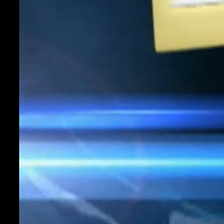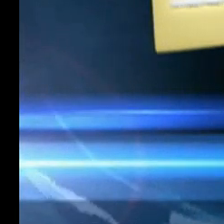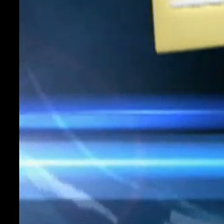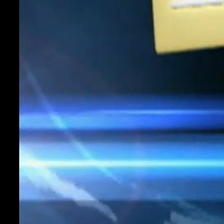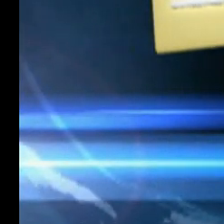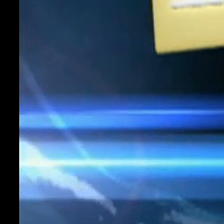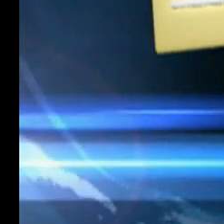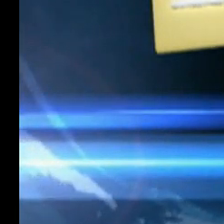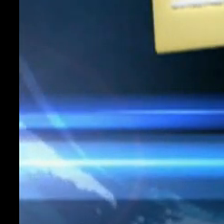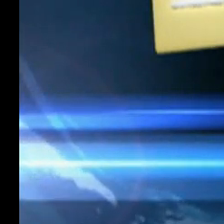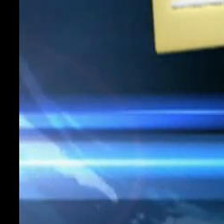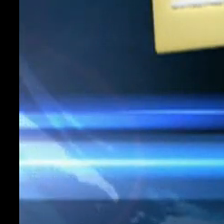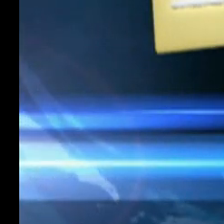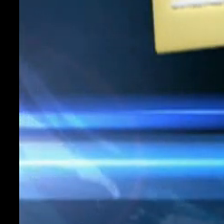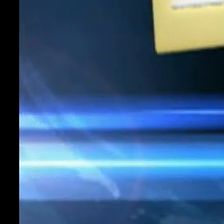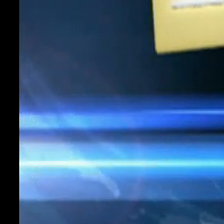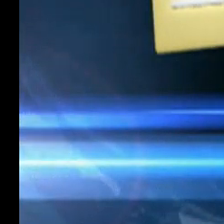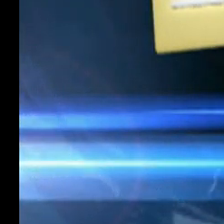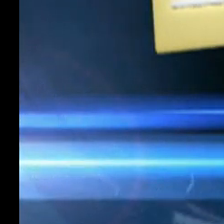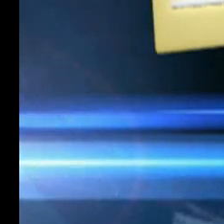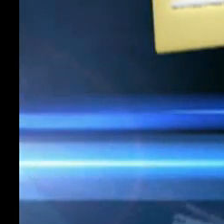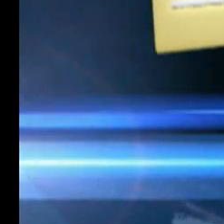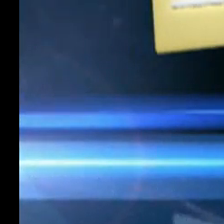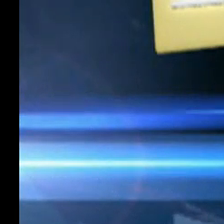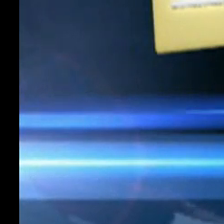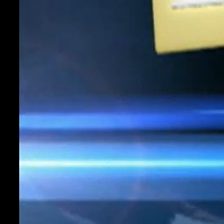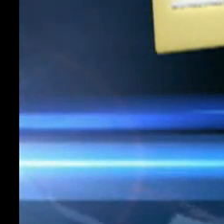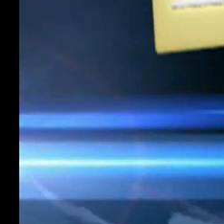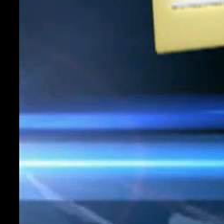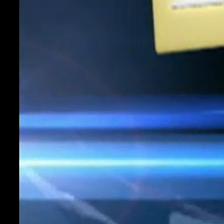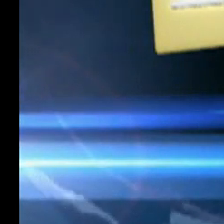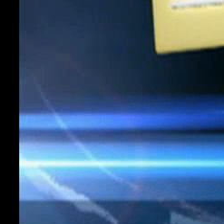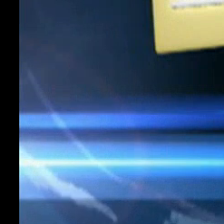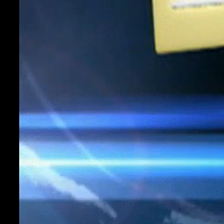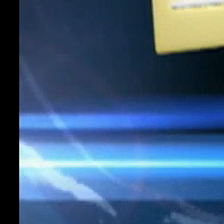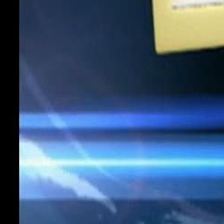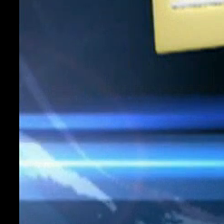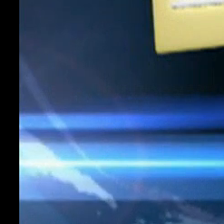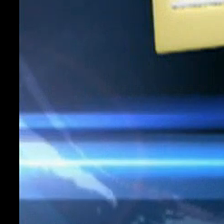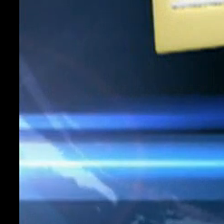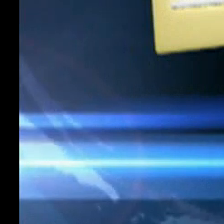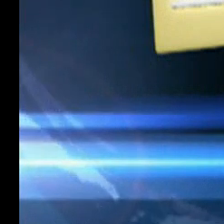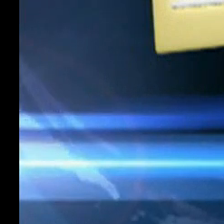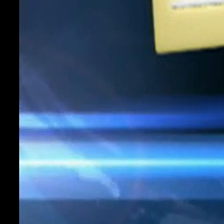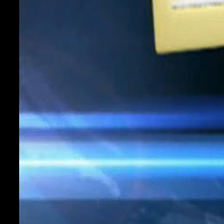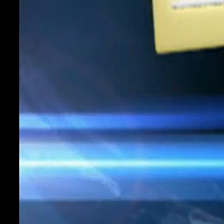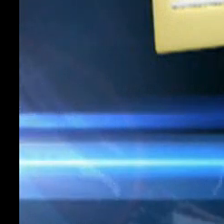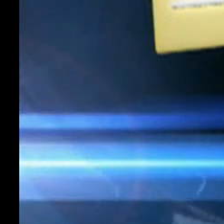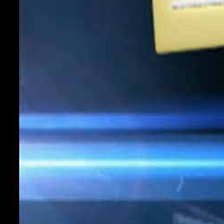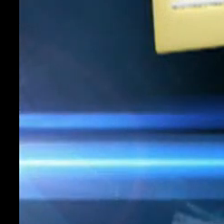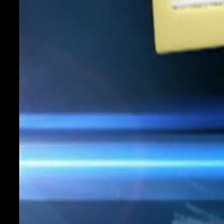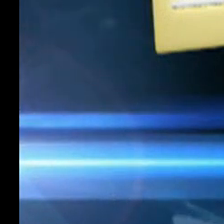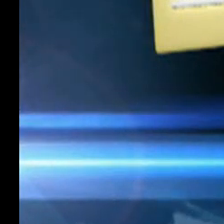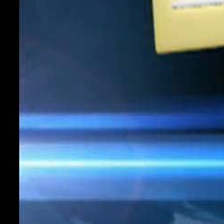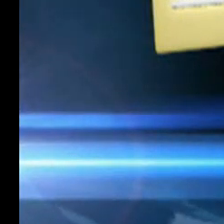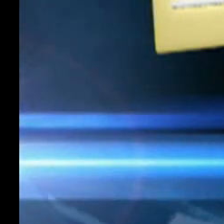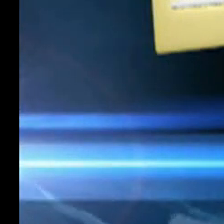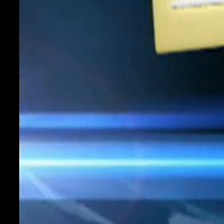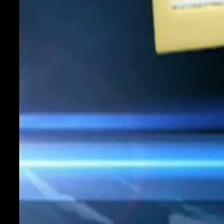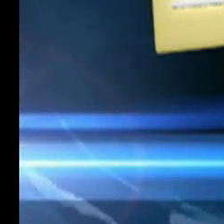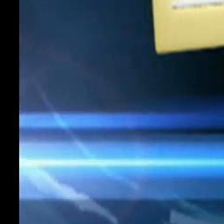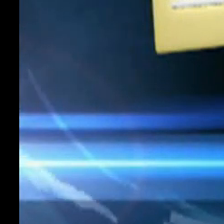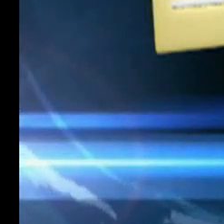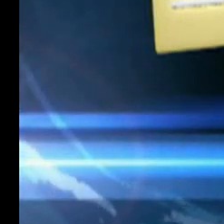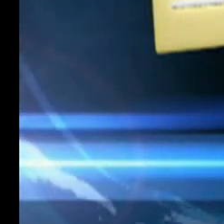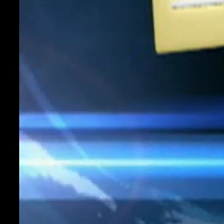utilizadas en ningún trámite, sea público o privado. Registro Civil avisará a ciudadanos en las facturas de los